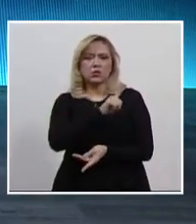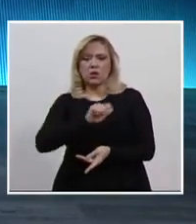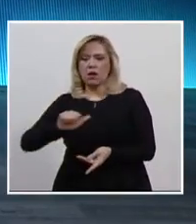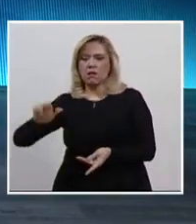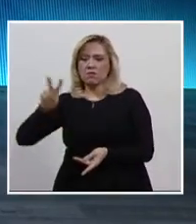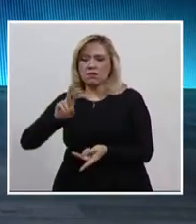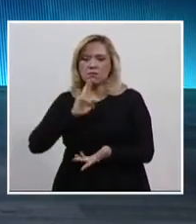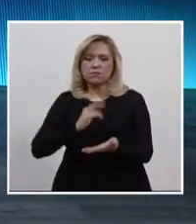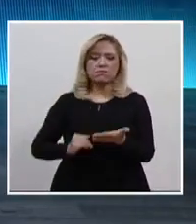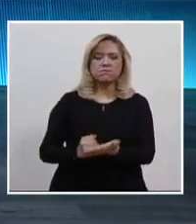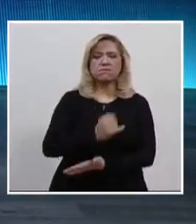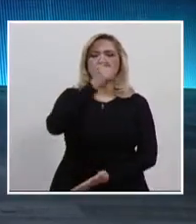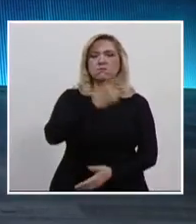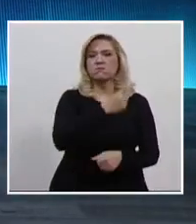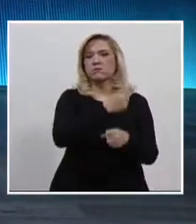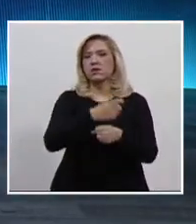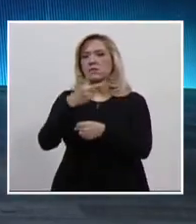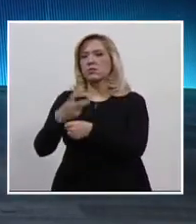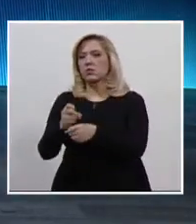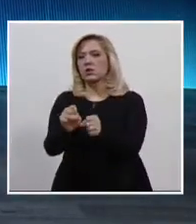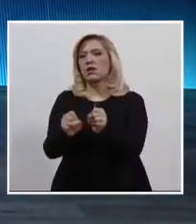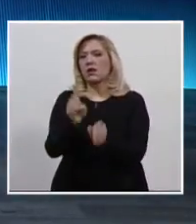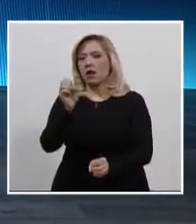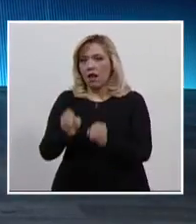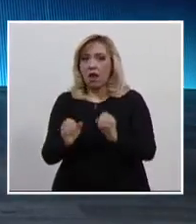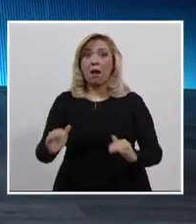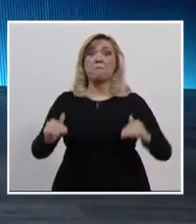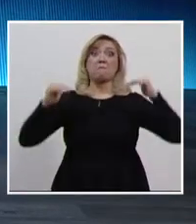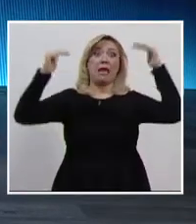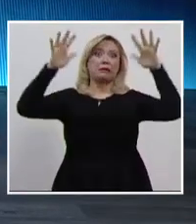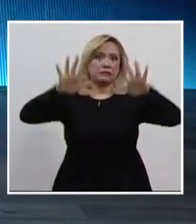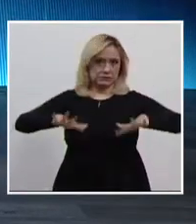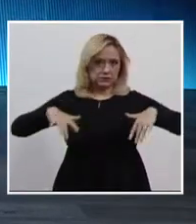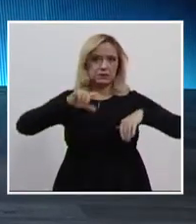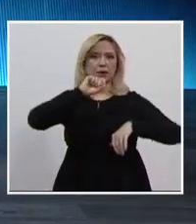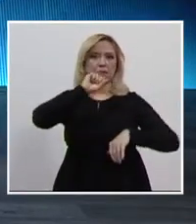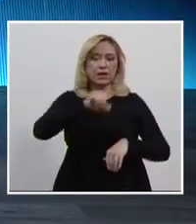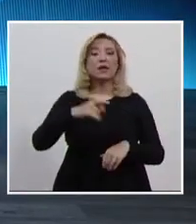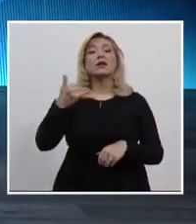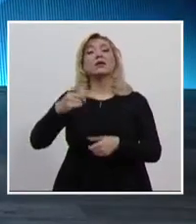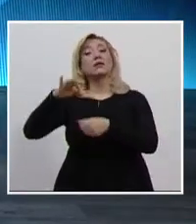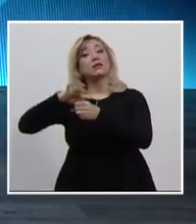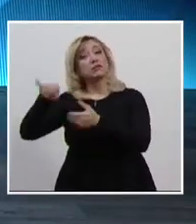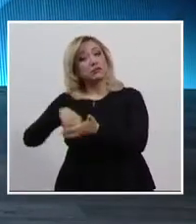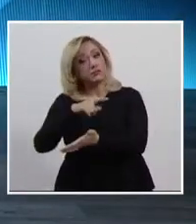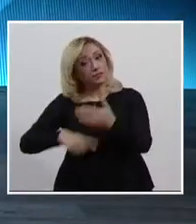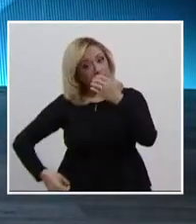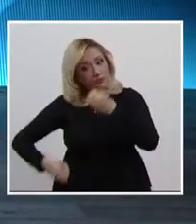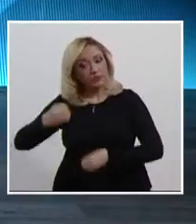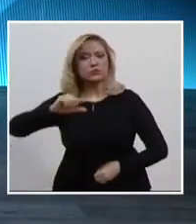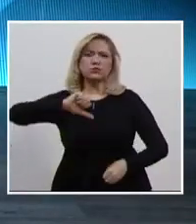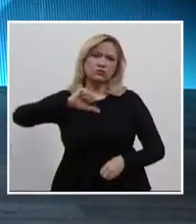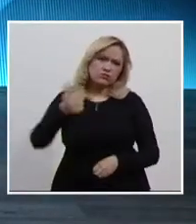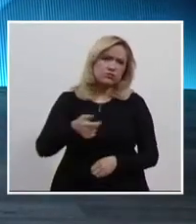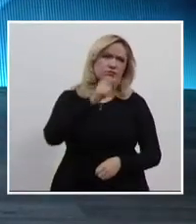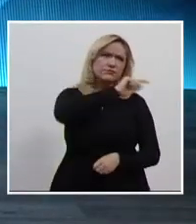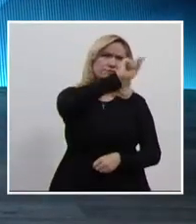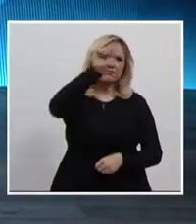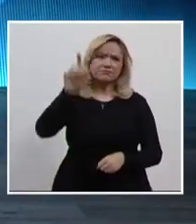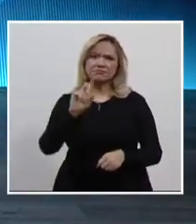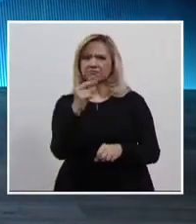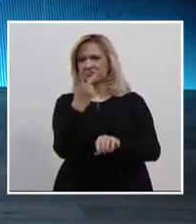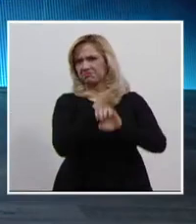Corte en pleno y salas, así como también de las decisiones más relevantes del Tribunal Electoral y de otros órganos